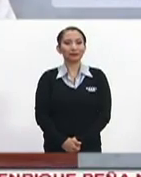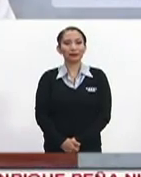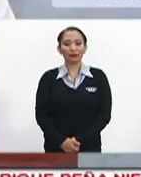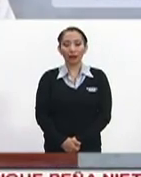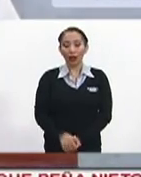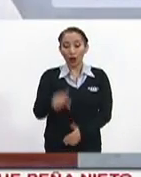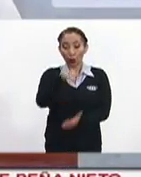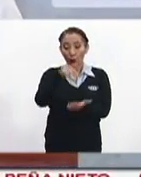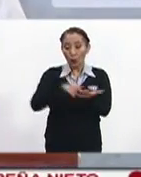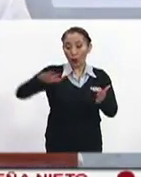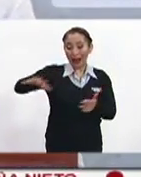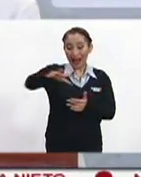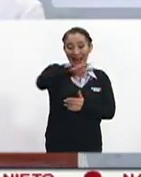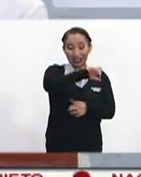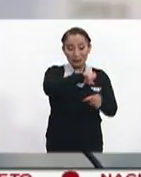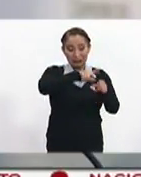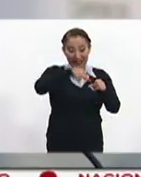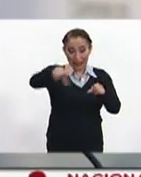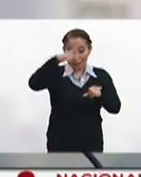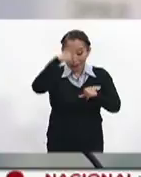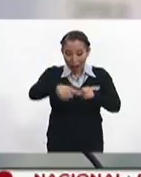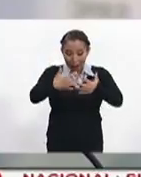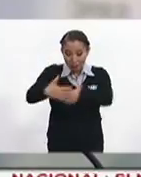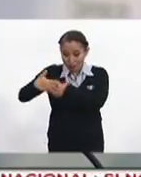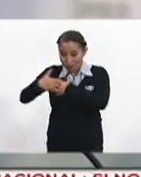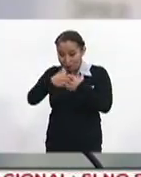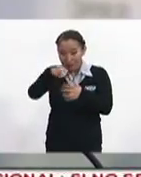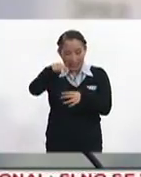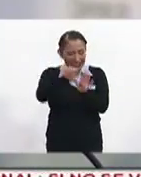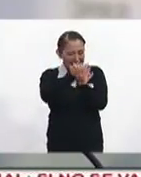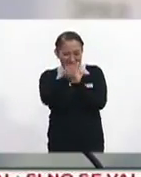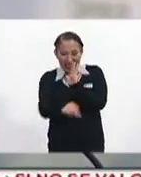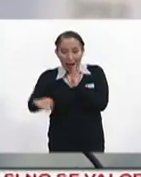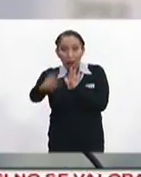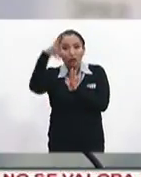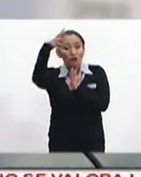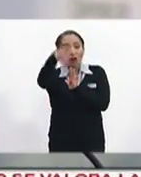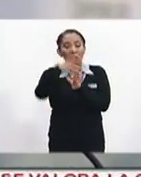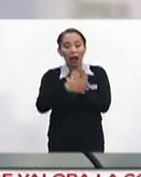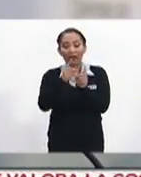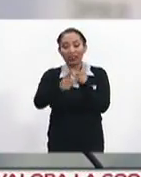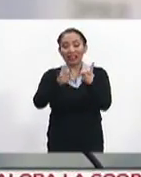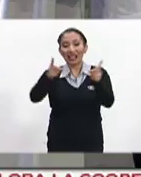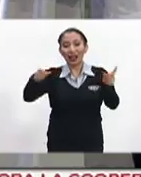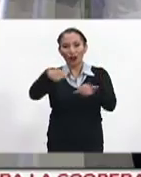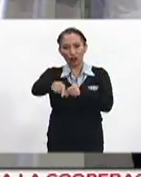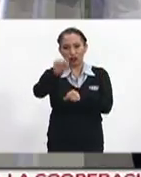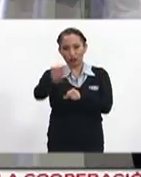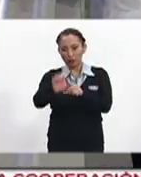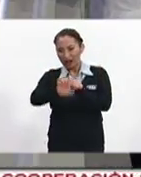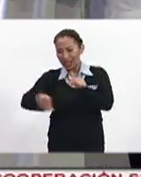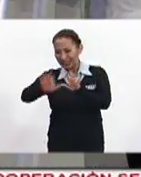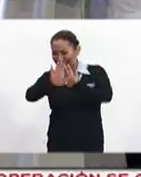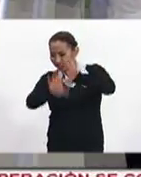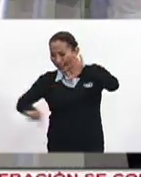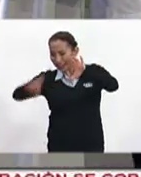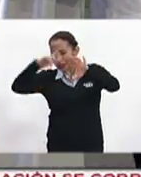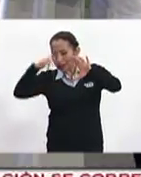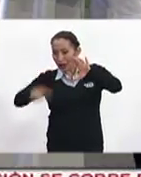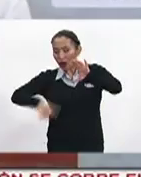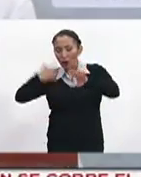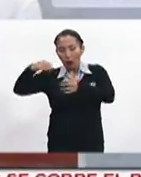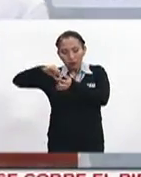Las zonas económicas especiales marcarán un hito en el desarrollo del sureste del país al generar un